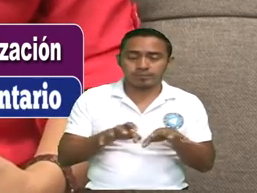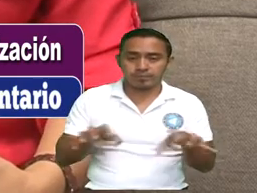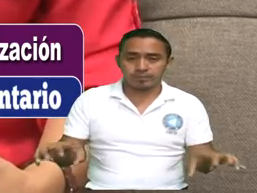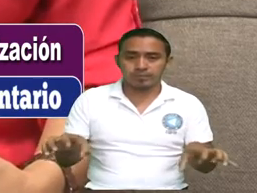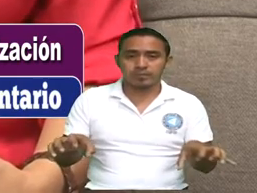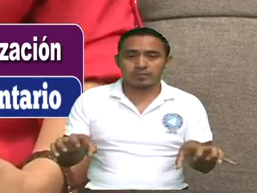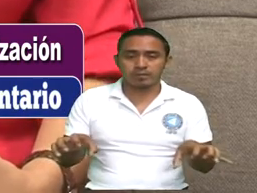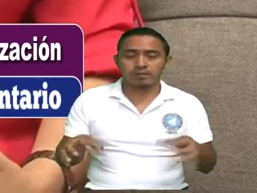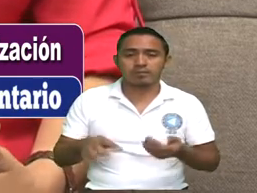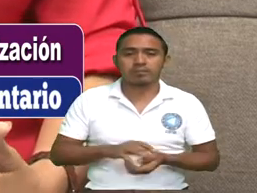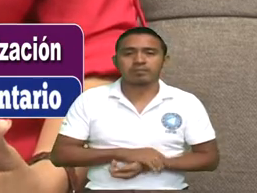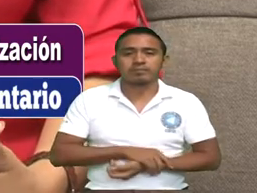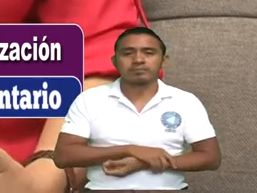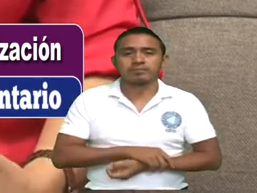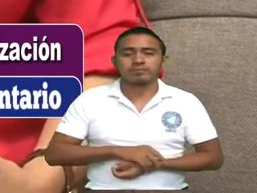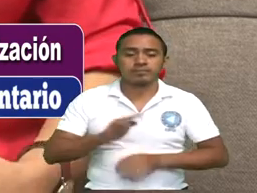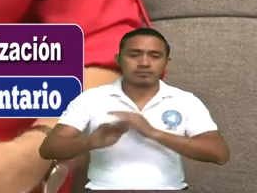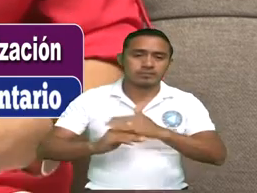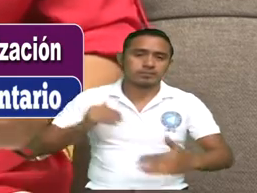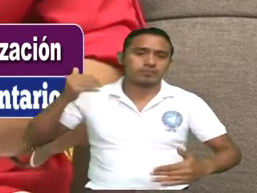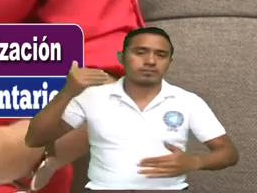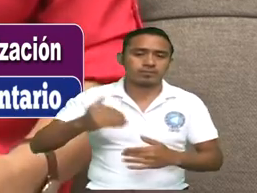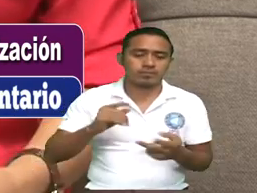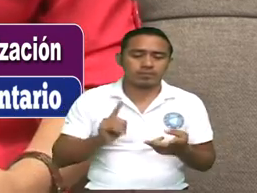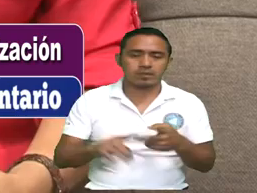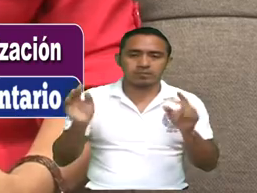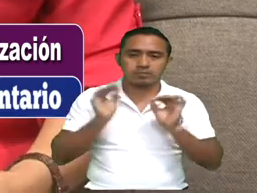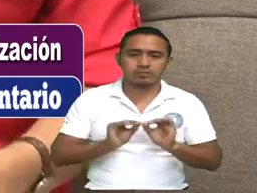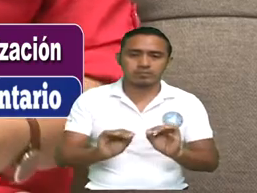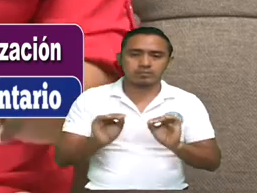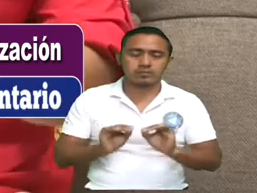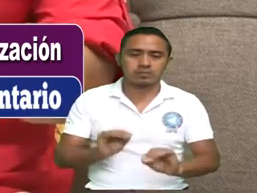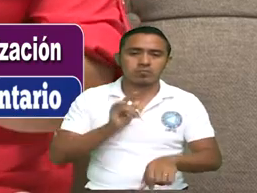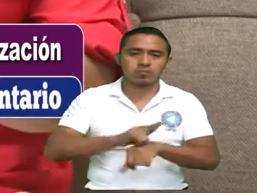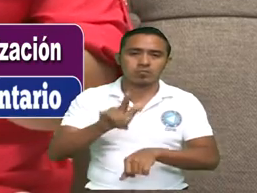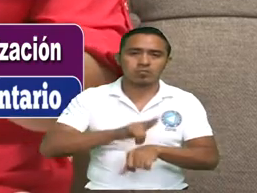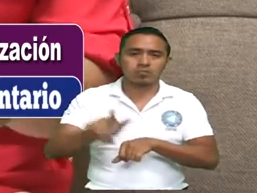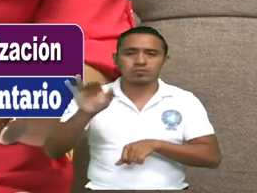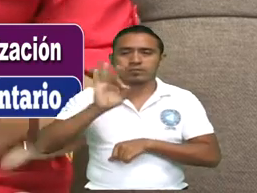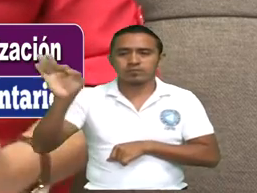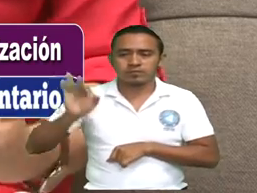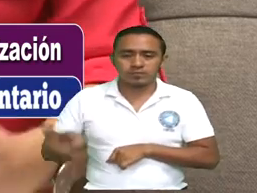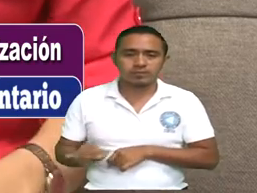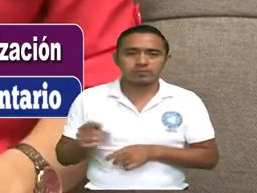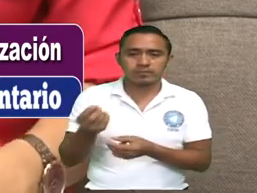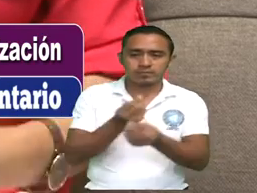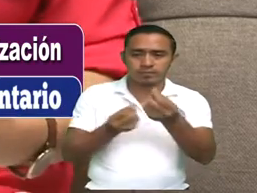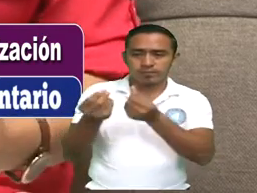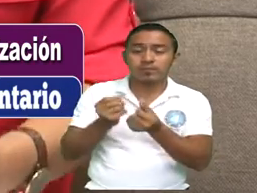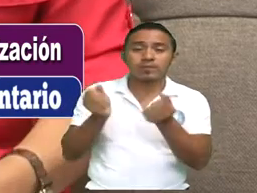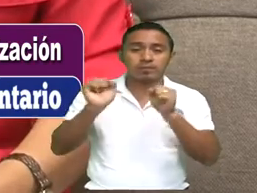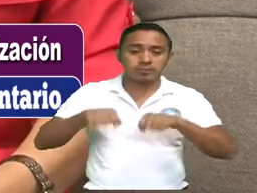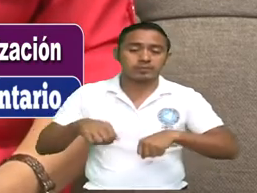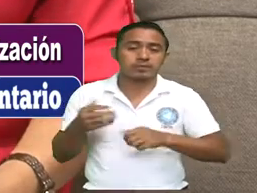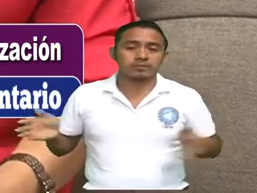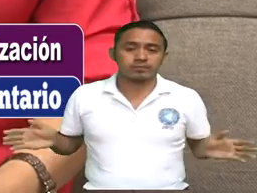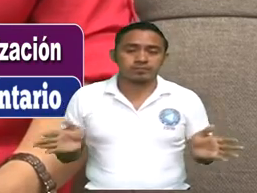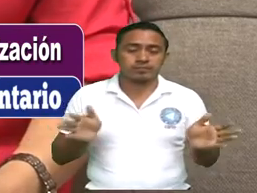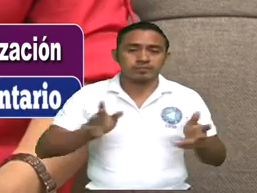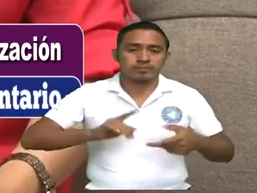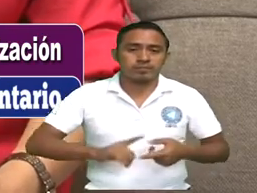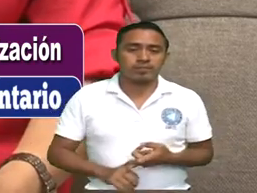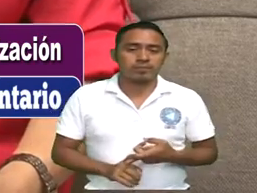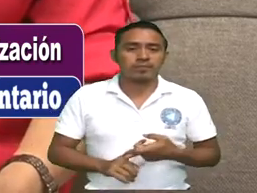planificación. Luego vino la búsqueda de los recursos para poderla impulsar,